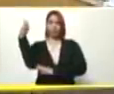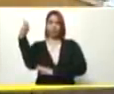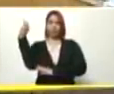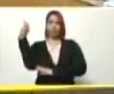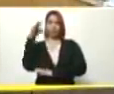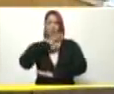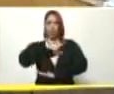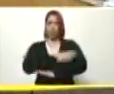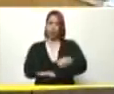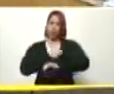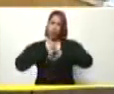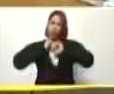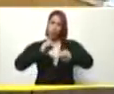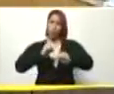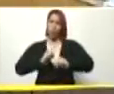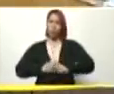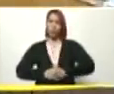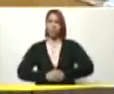poderosas